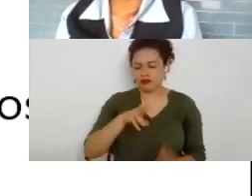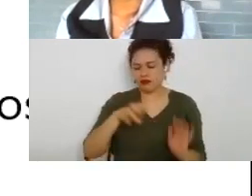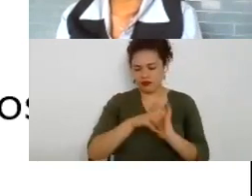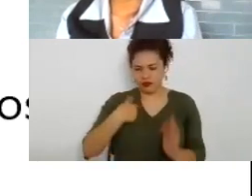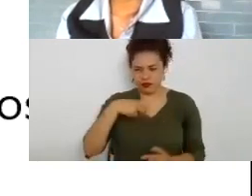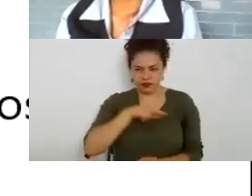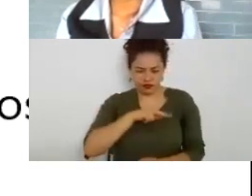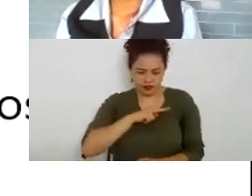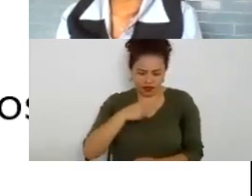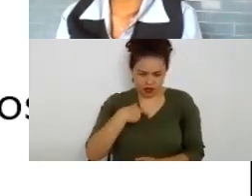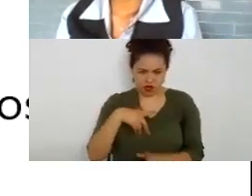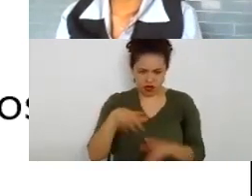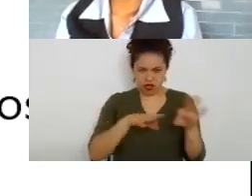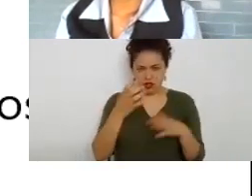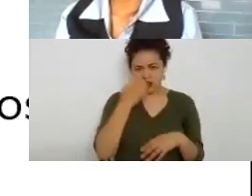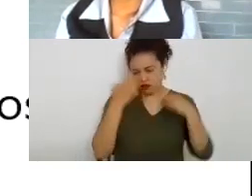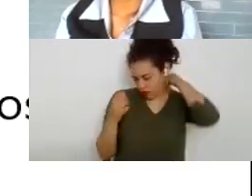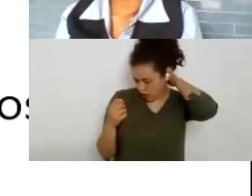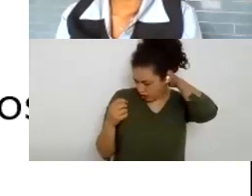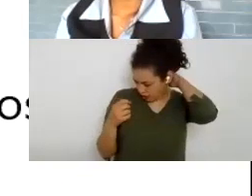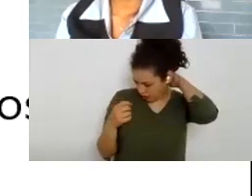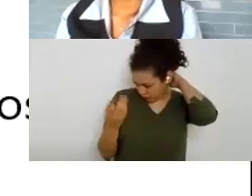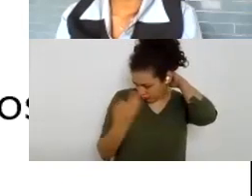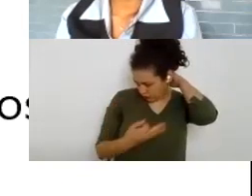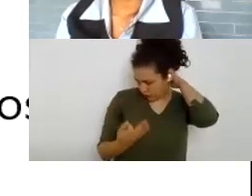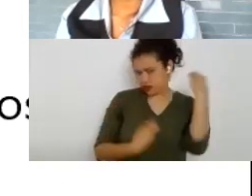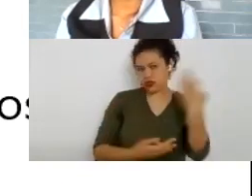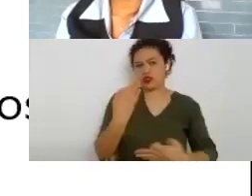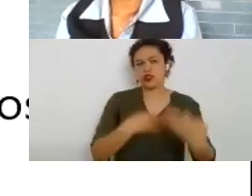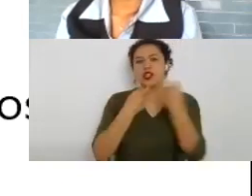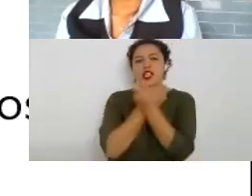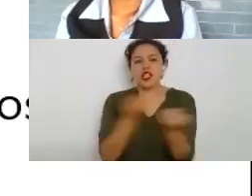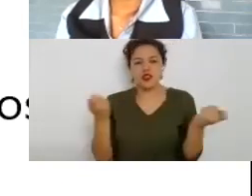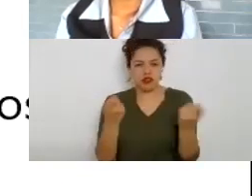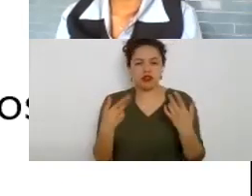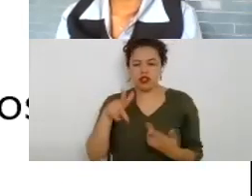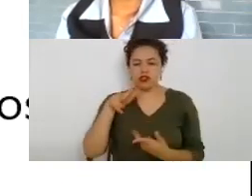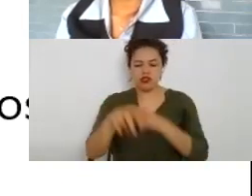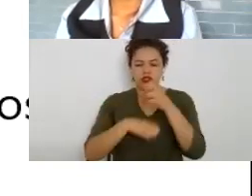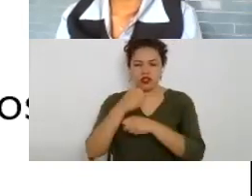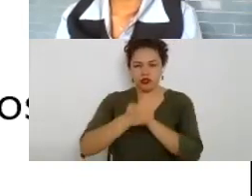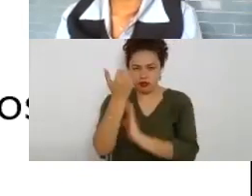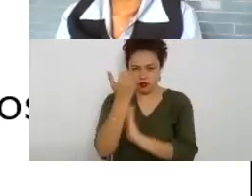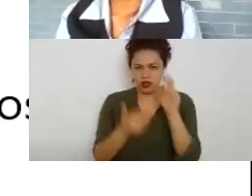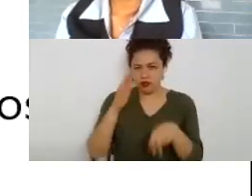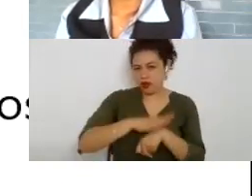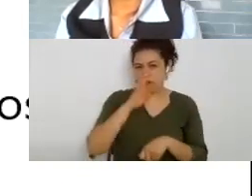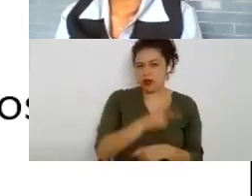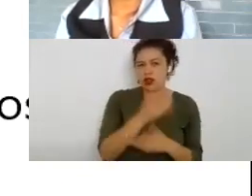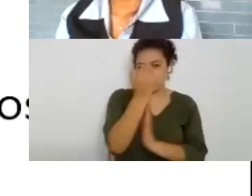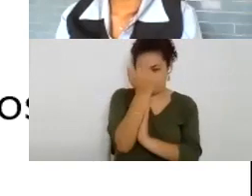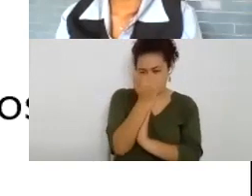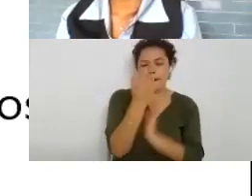en una escuela, obviamente todos son menores de edad. Ahí, ¿qué sería lo más correcto? Es